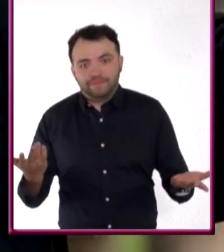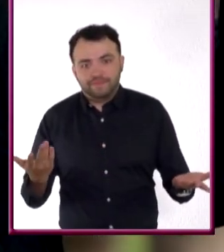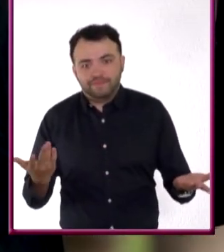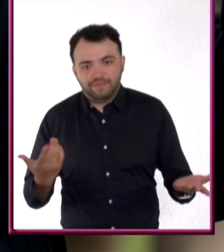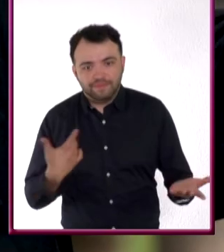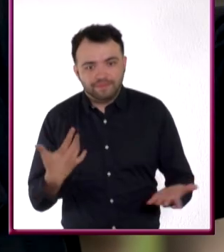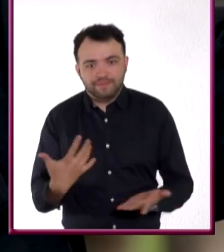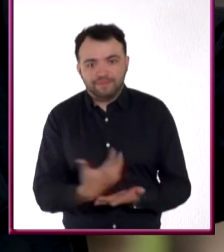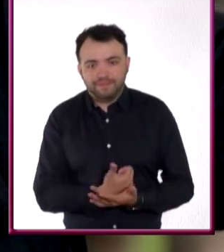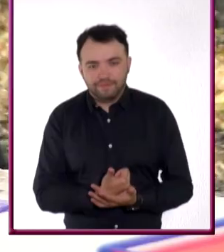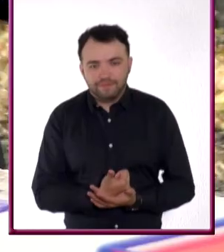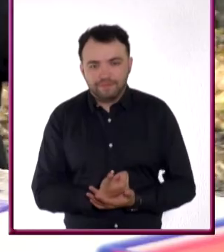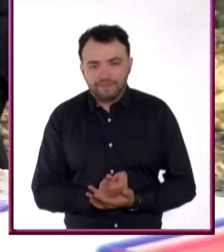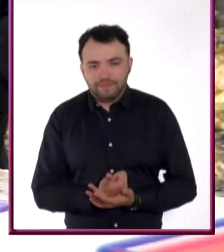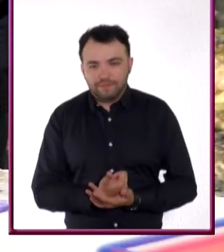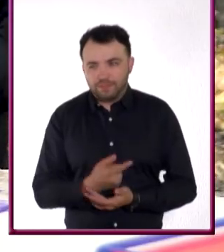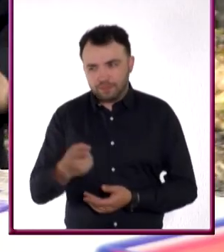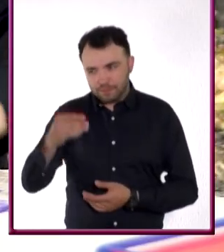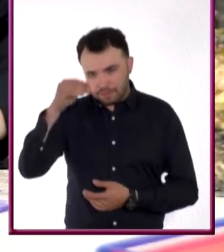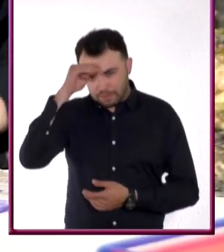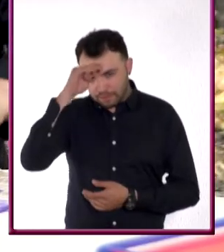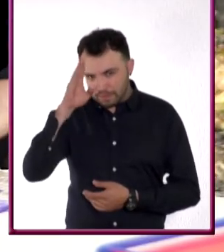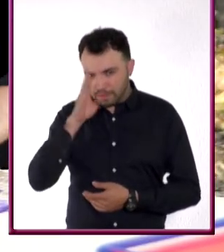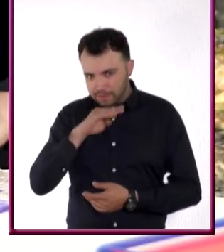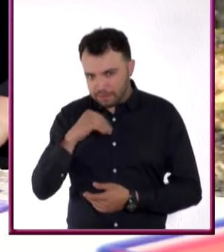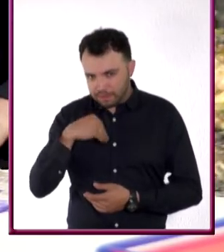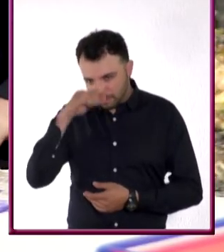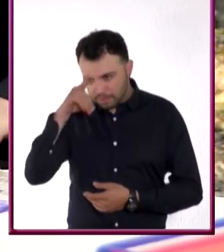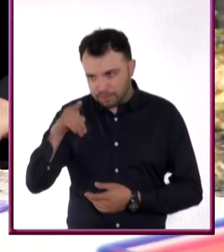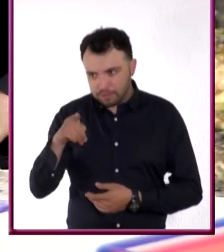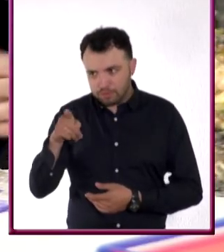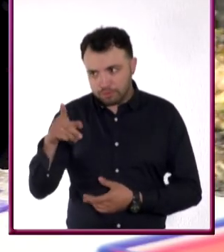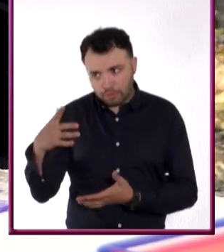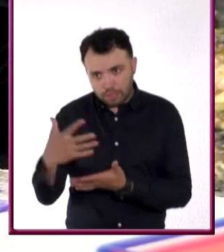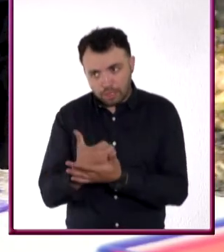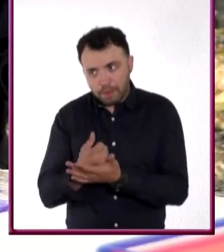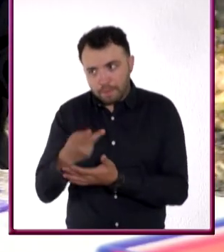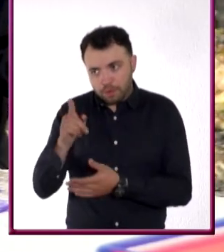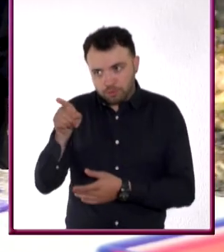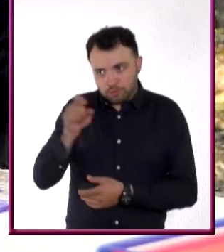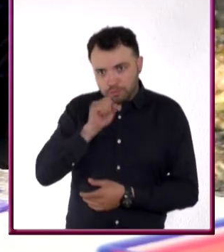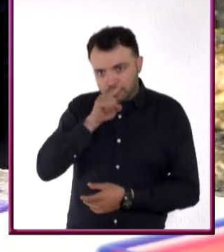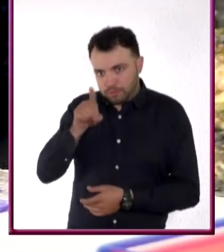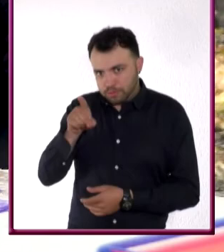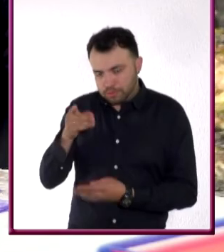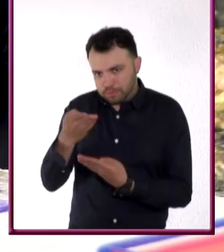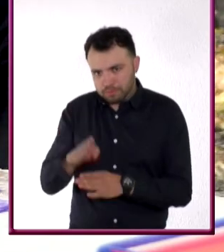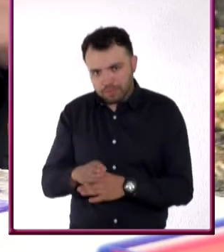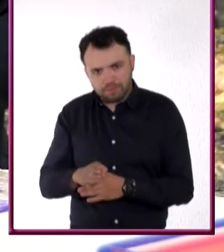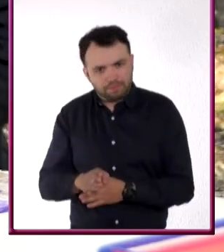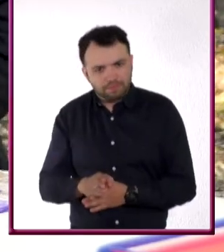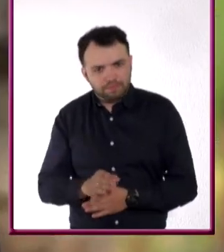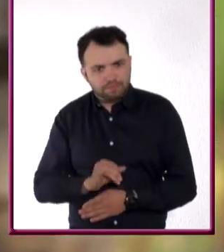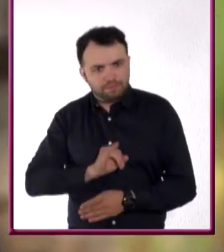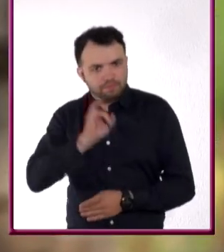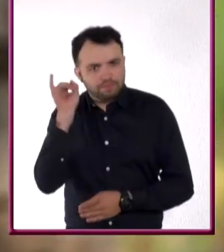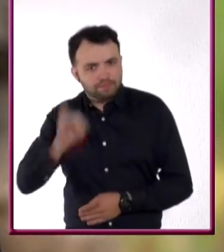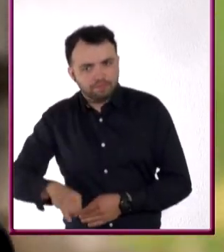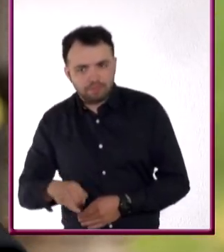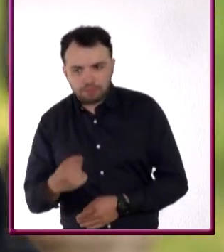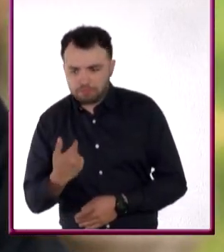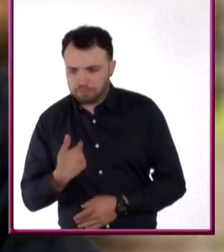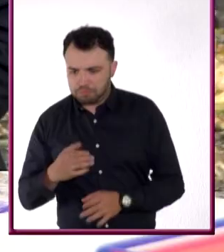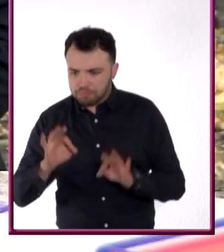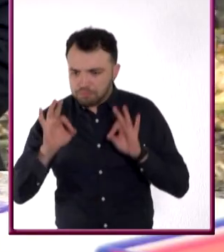obviamente. No me hagas pensar mal, ¿eh? Porque ganaste y eres el banco. Eso es muy sospechoso. Jamás, Dimara, soy